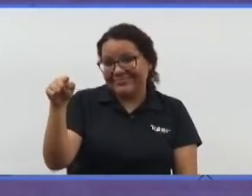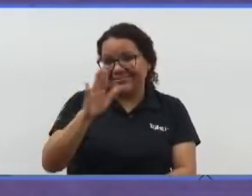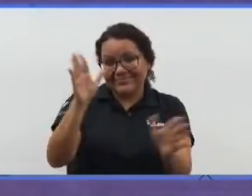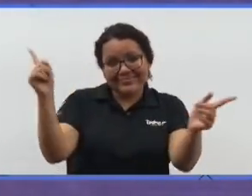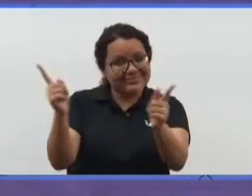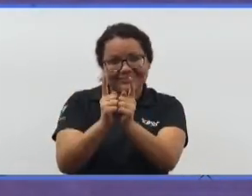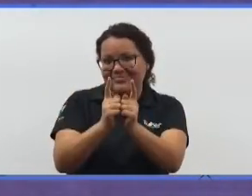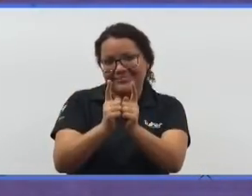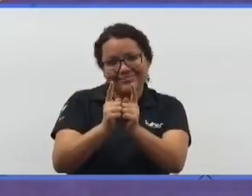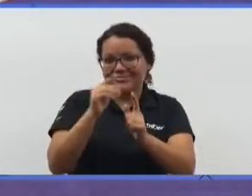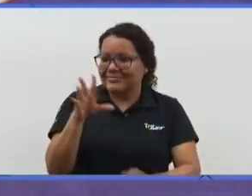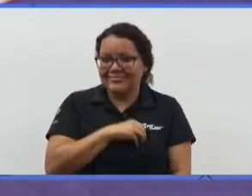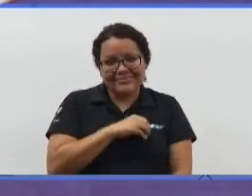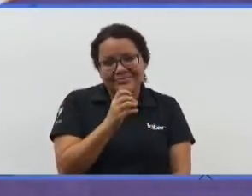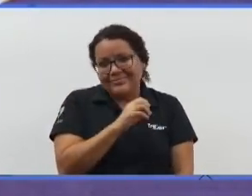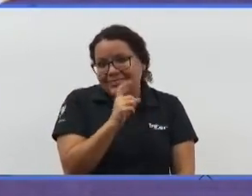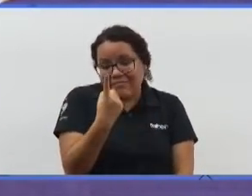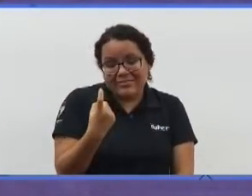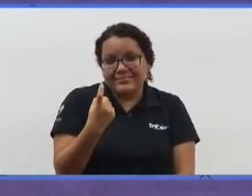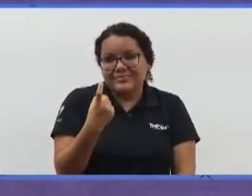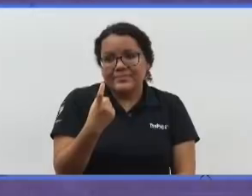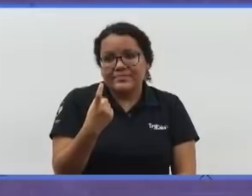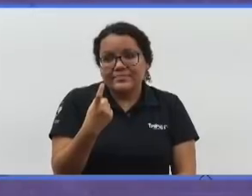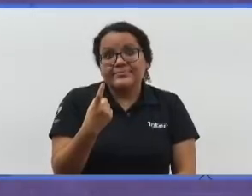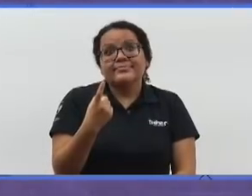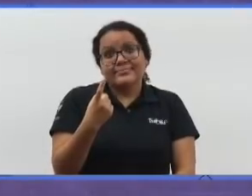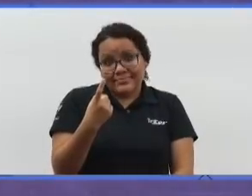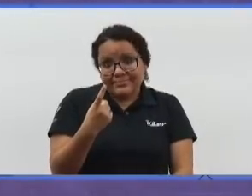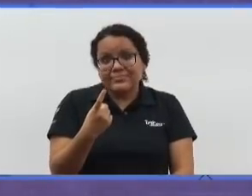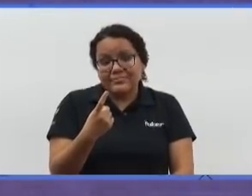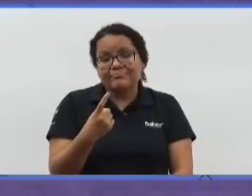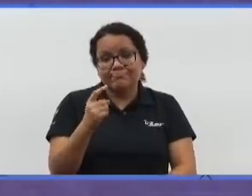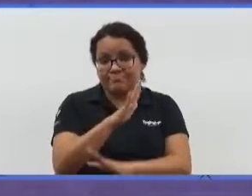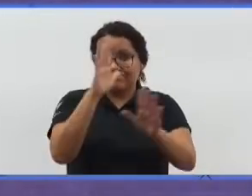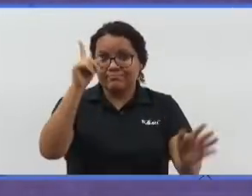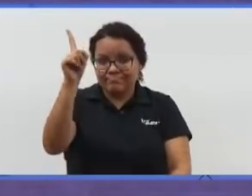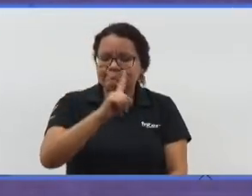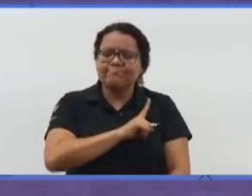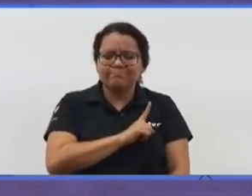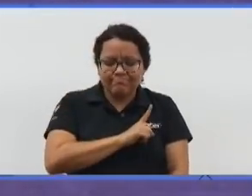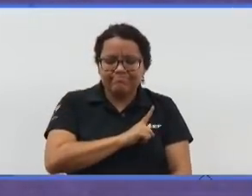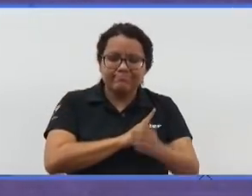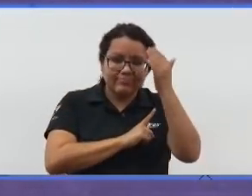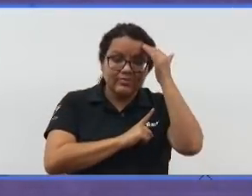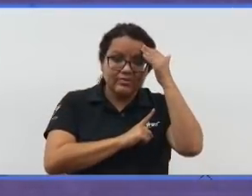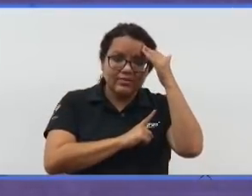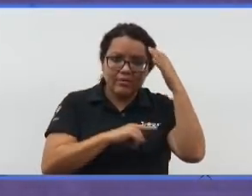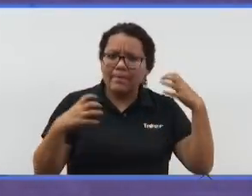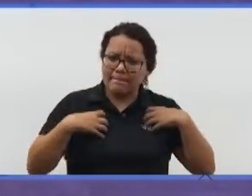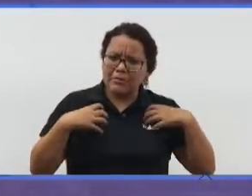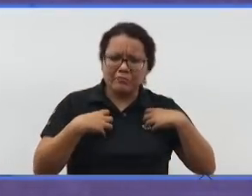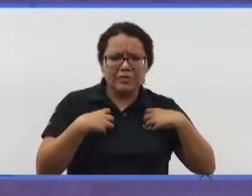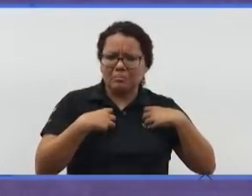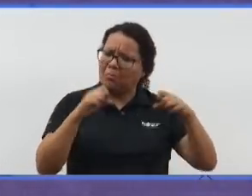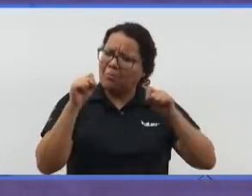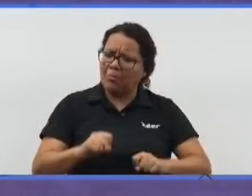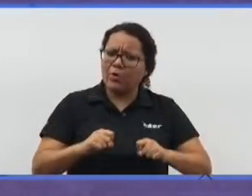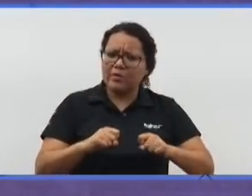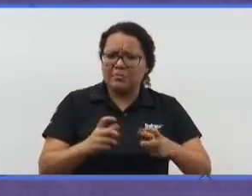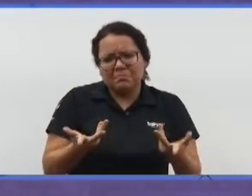cristo que conocen los de cristo sabe y aprende a vivir donde quiera que esté